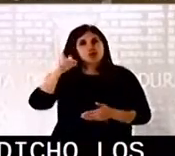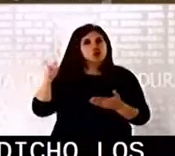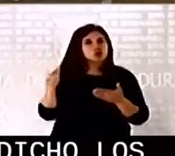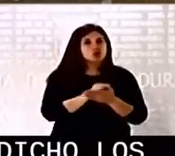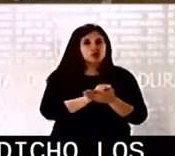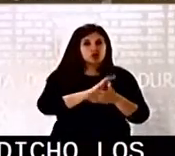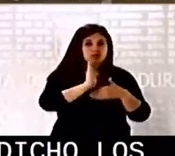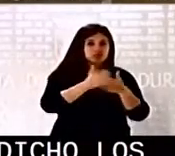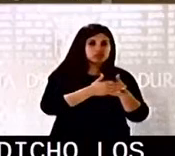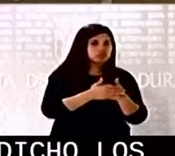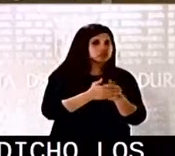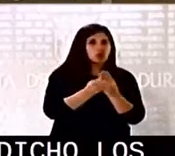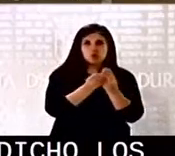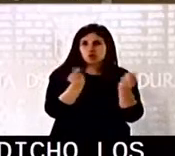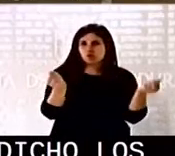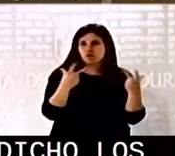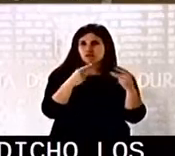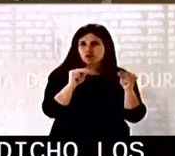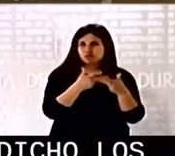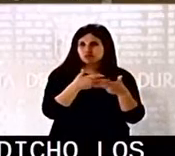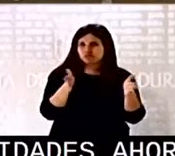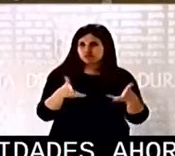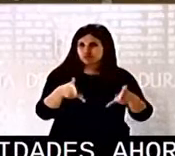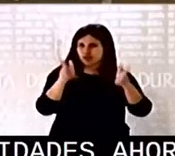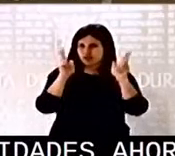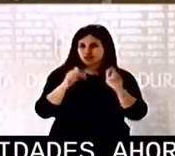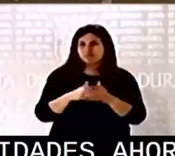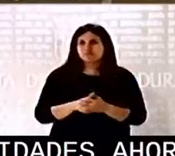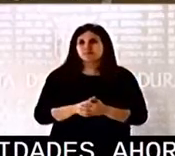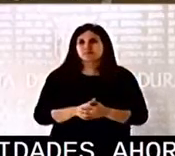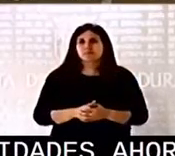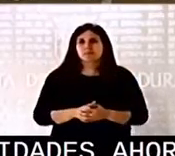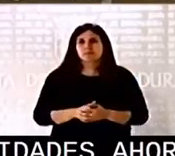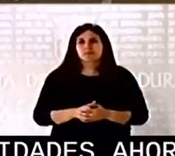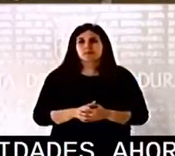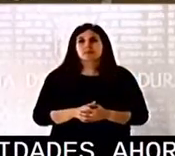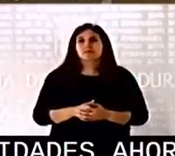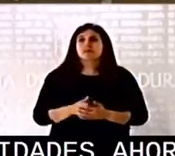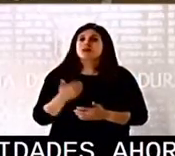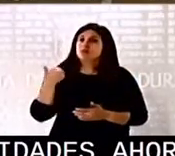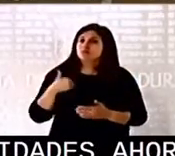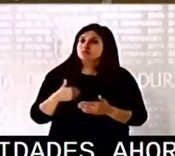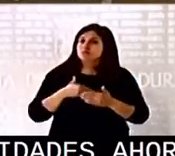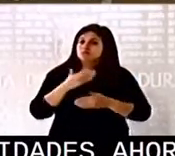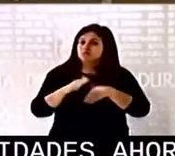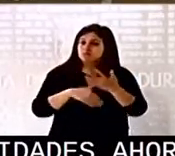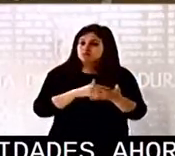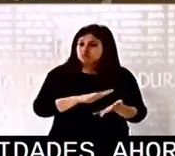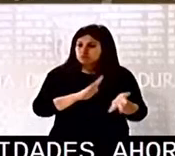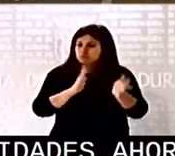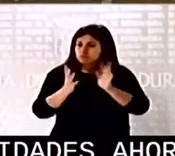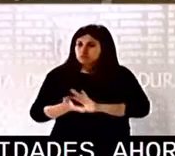localidades, que ahora mismo están perimetradas, llevan una buena evolución.